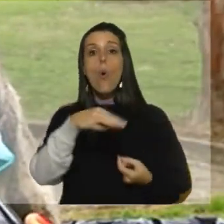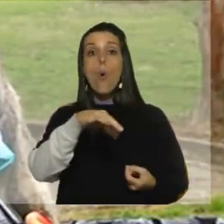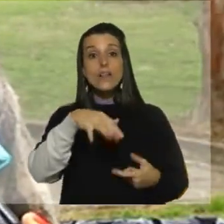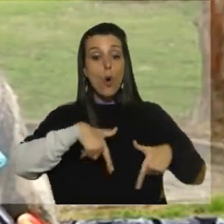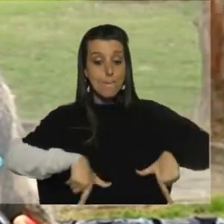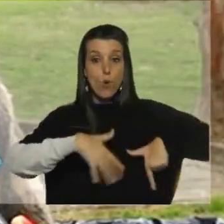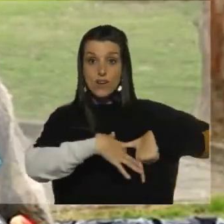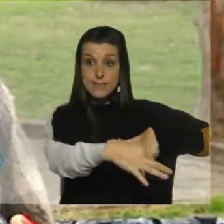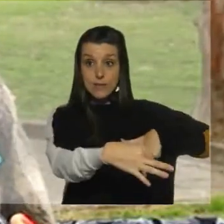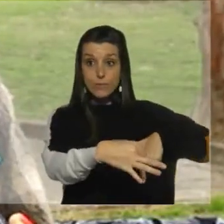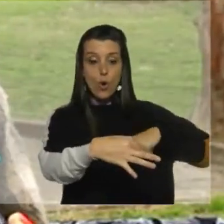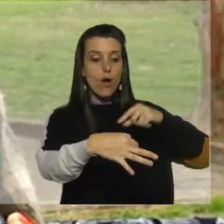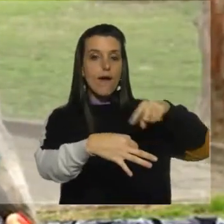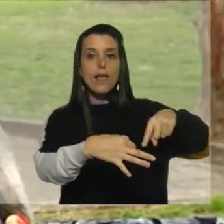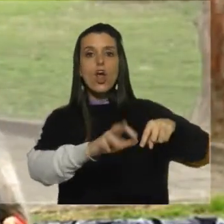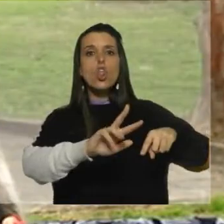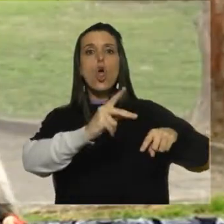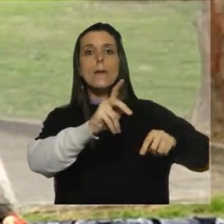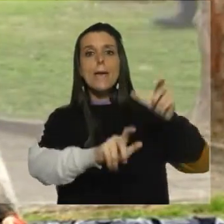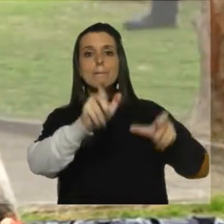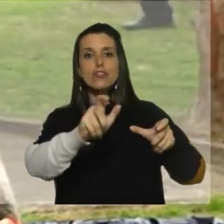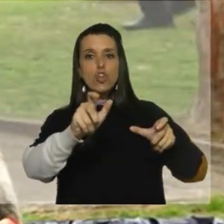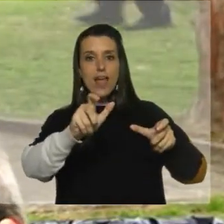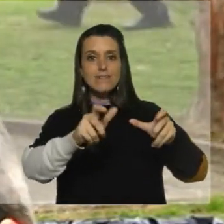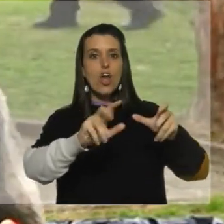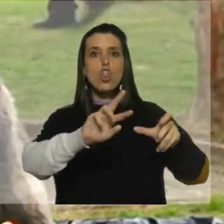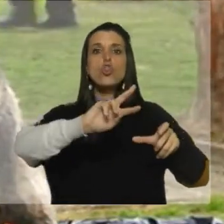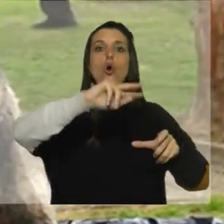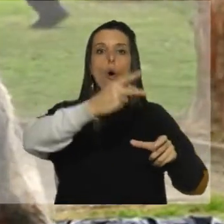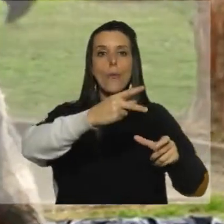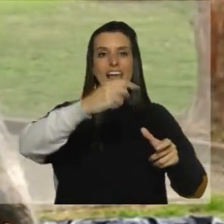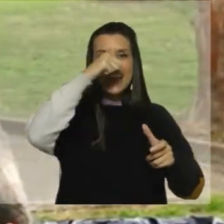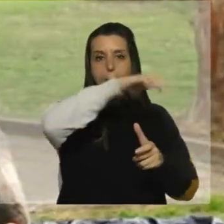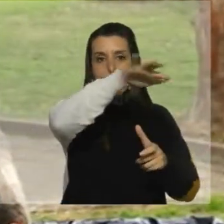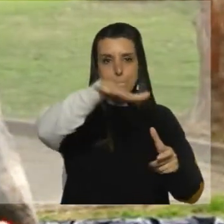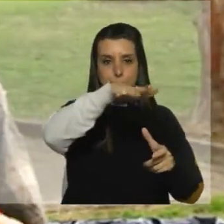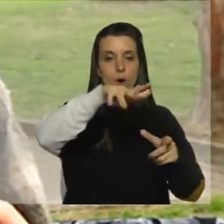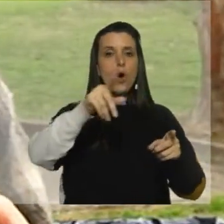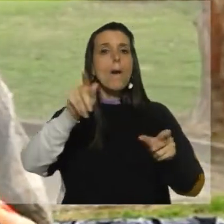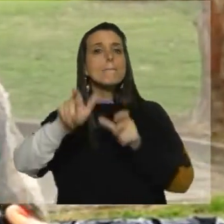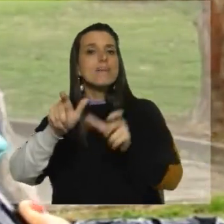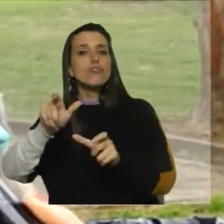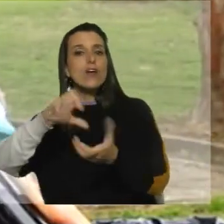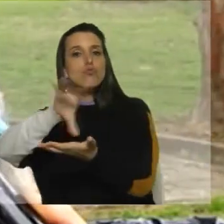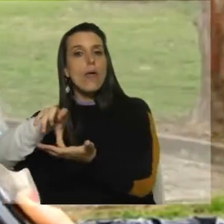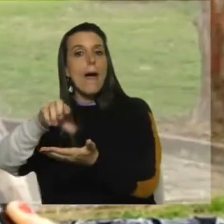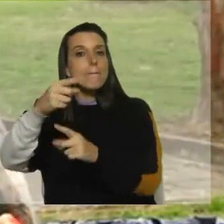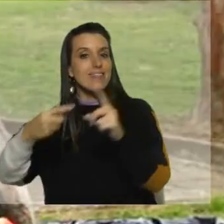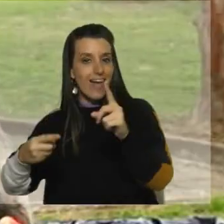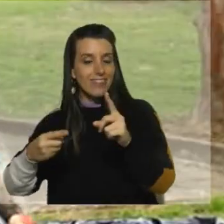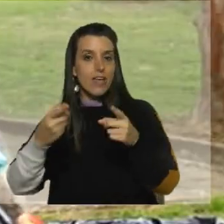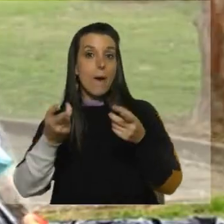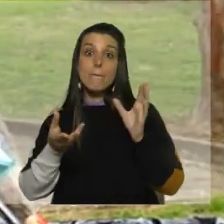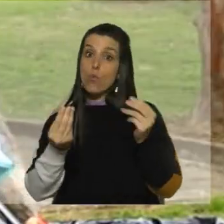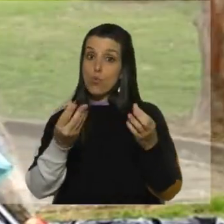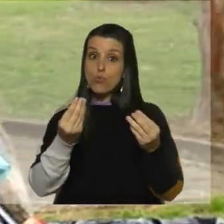en el departamento de Canelones que tiene el doble de población rural que urbana. Nosotros acá tenemos mucha gente viviendo en el campo. Tenemos alguna fuente bastante